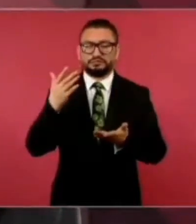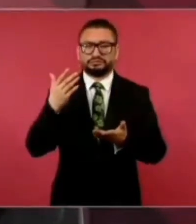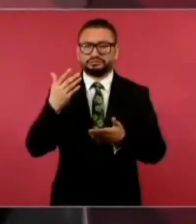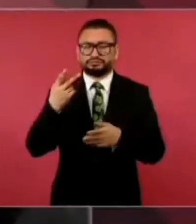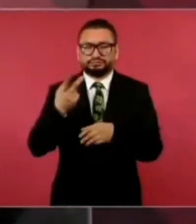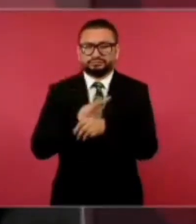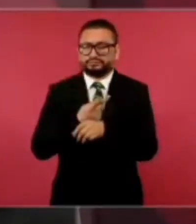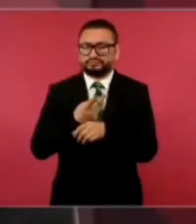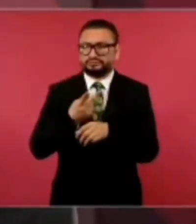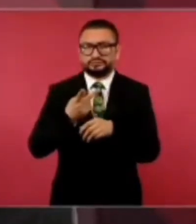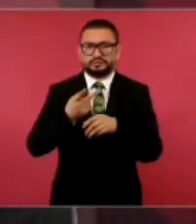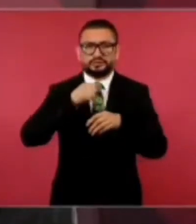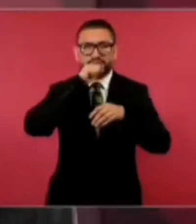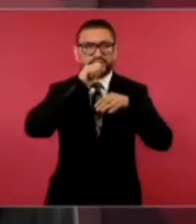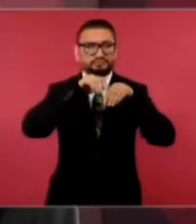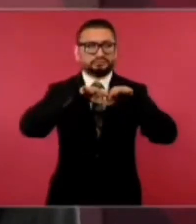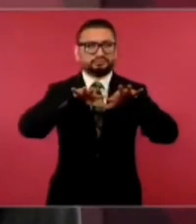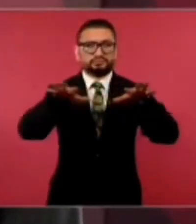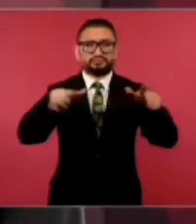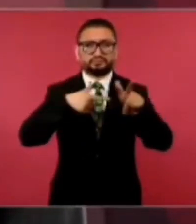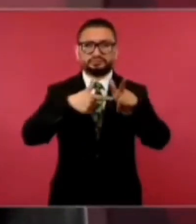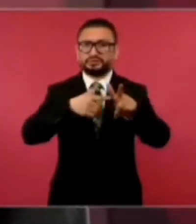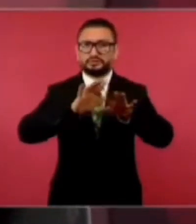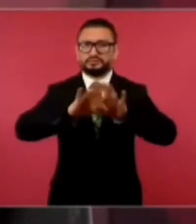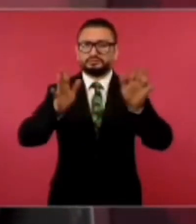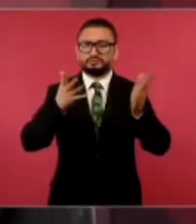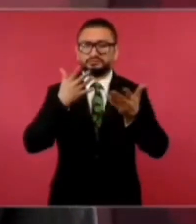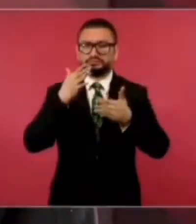ya dejaron de promoverla,